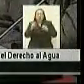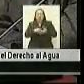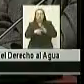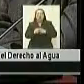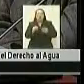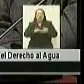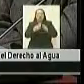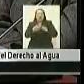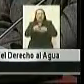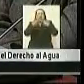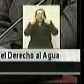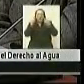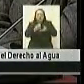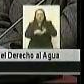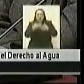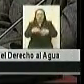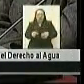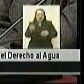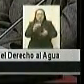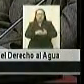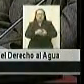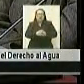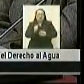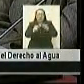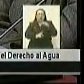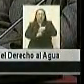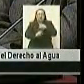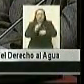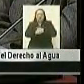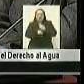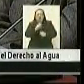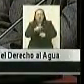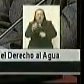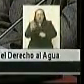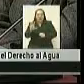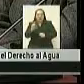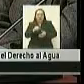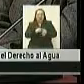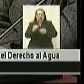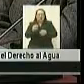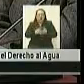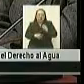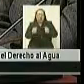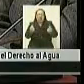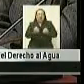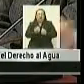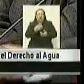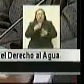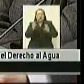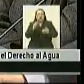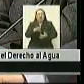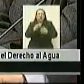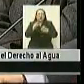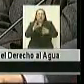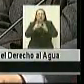de la comunidad indígena Yaqye Axa versus Paraguay en el año 2005, señala: las afectaciones especiales del